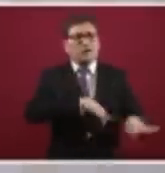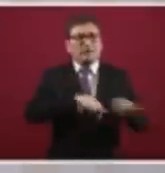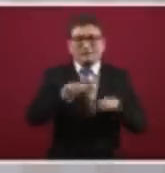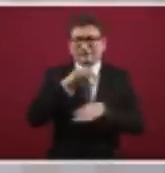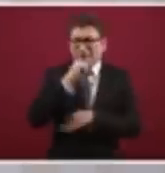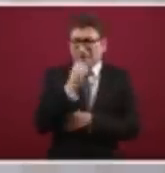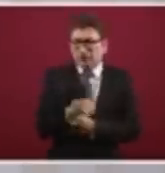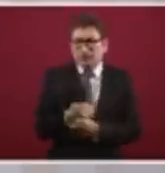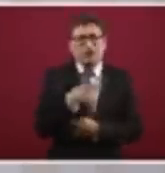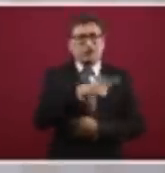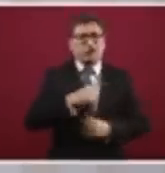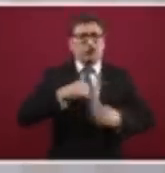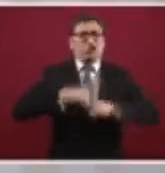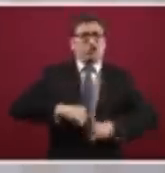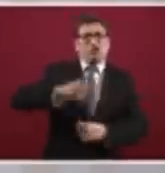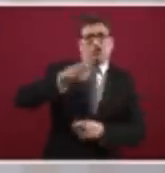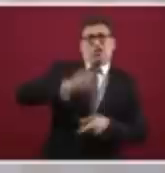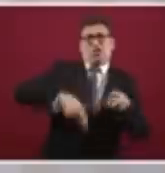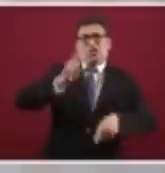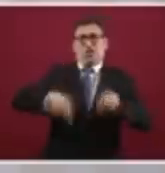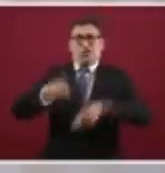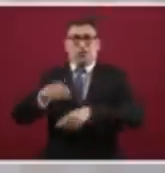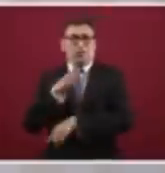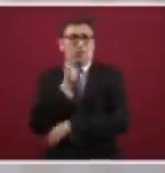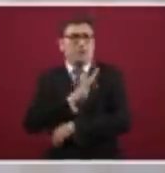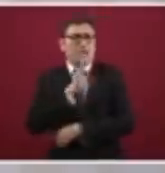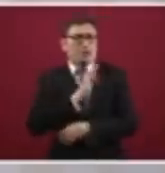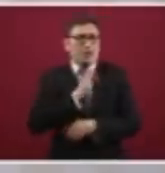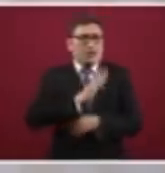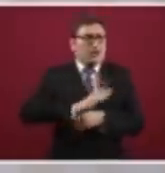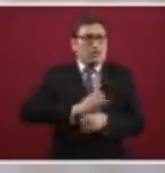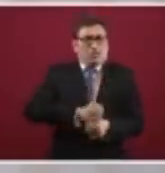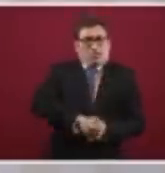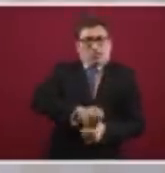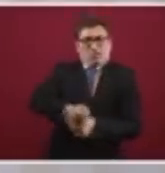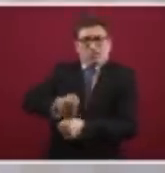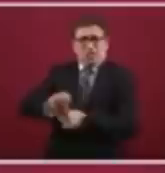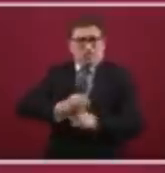es un autoritario un represor